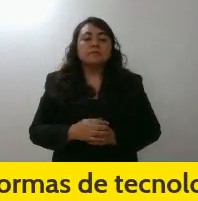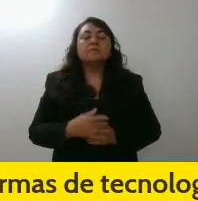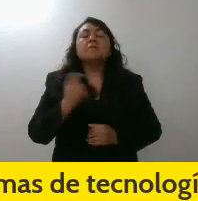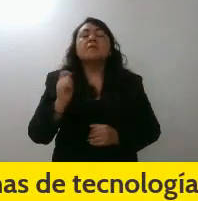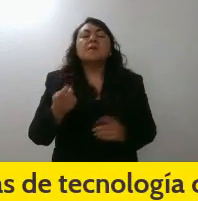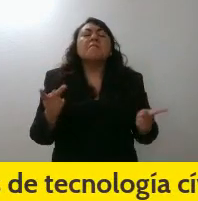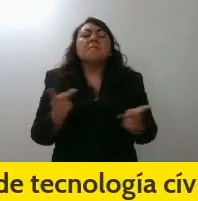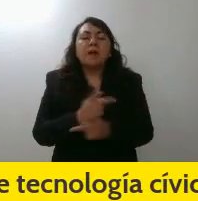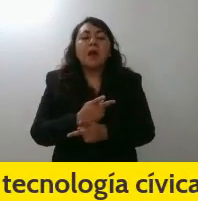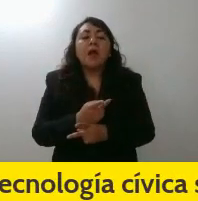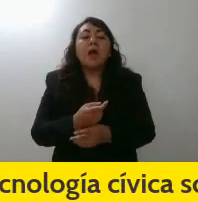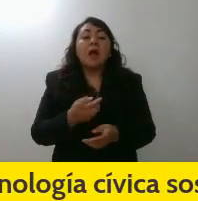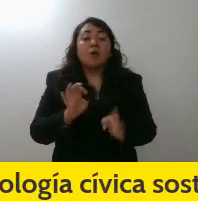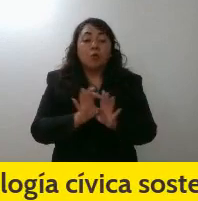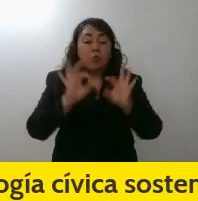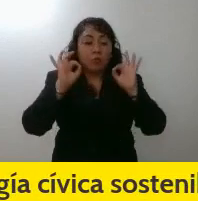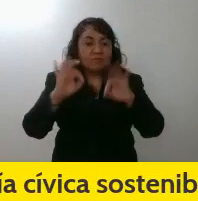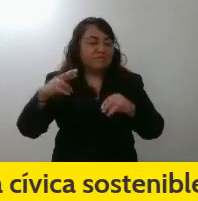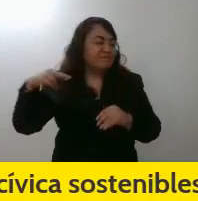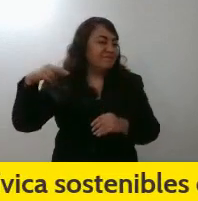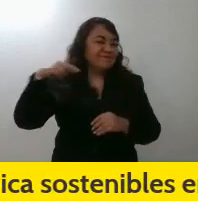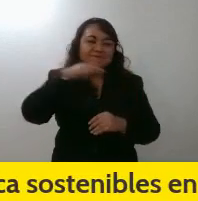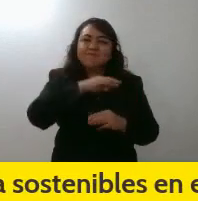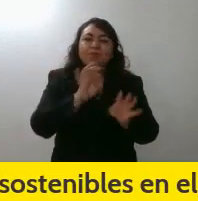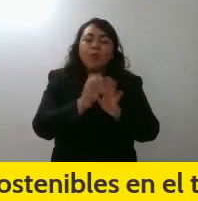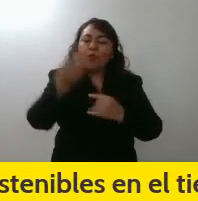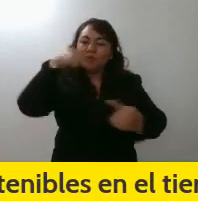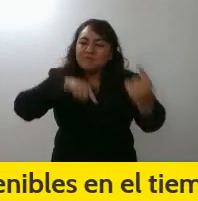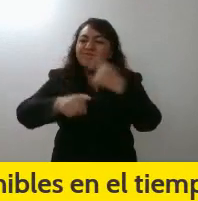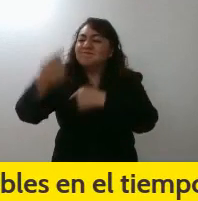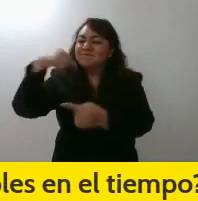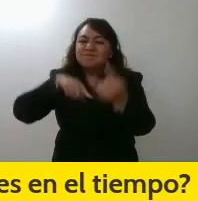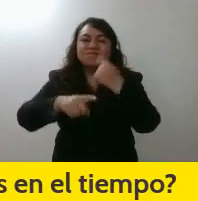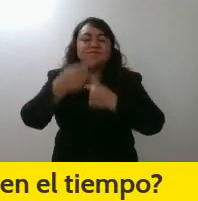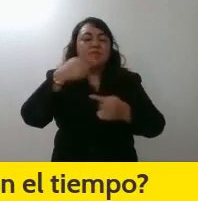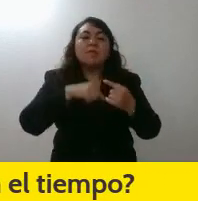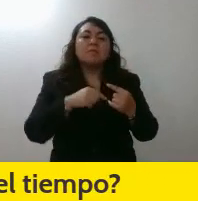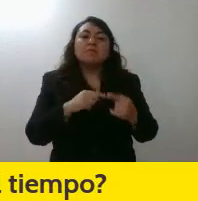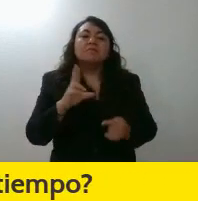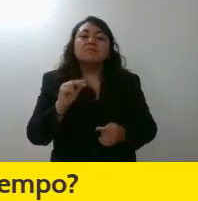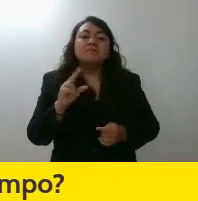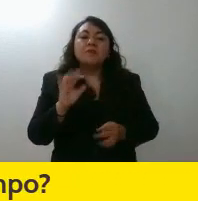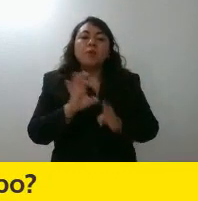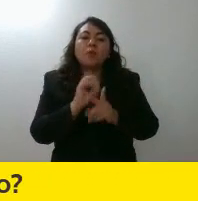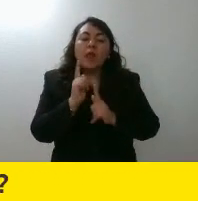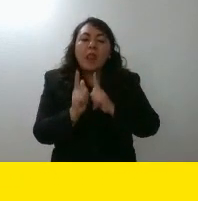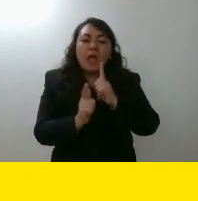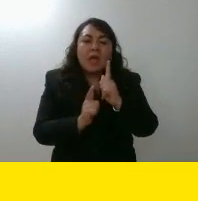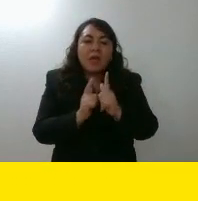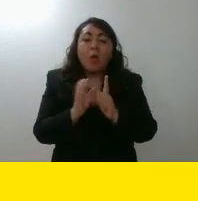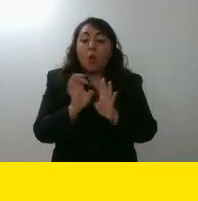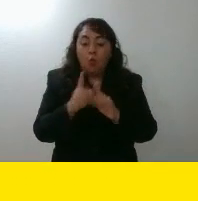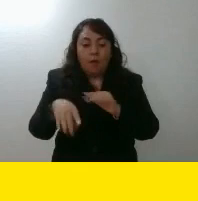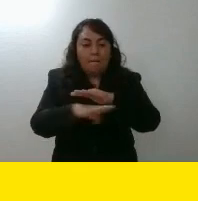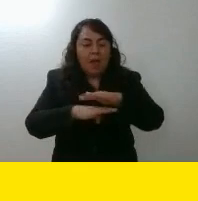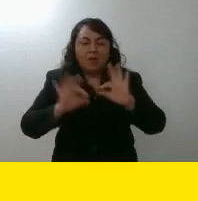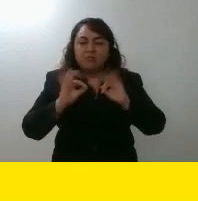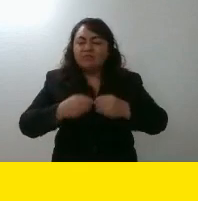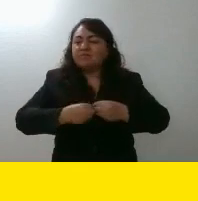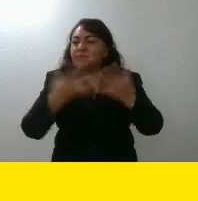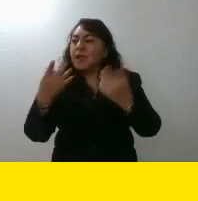Pasaba que no se generaba una fluidez con eso como para decir, bueno, mantenemos la base actualizada, todos tenemos esta X